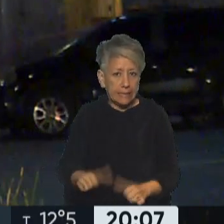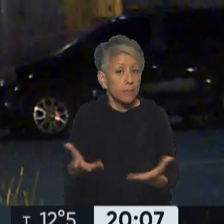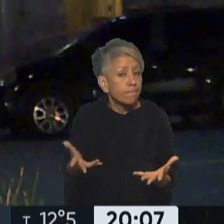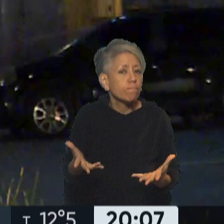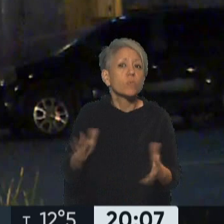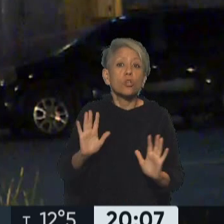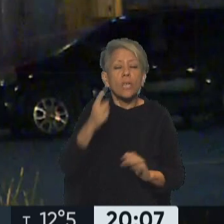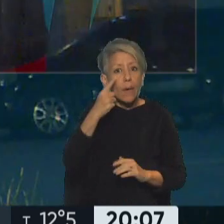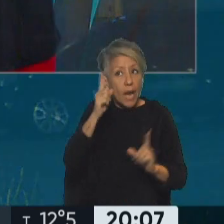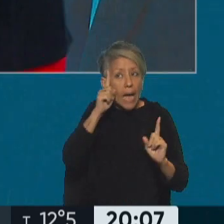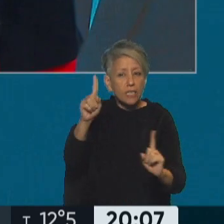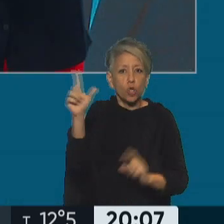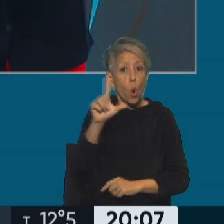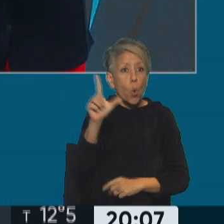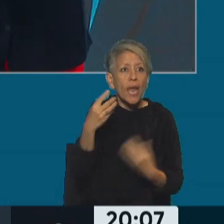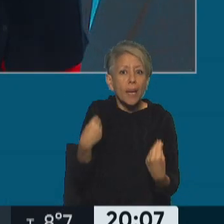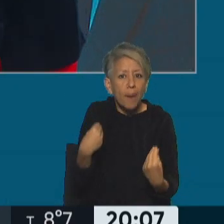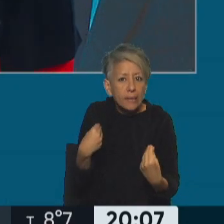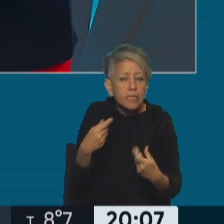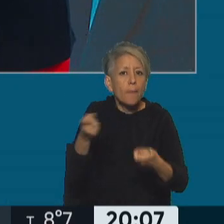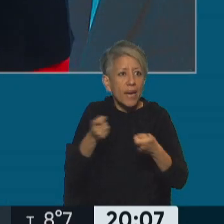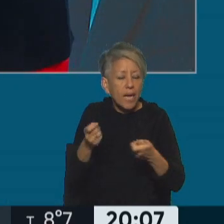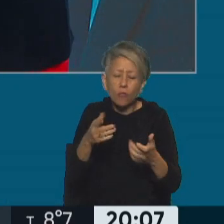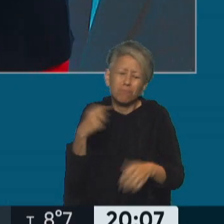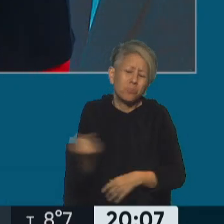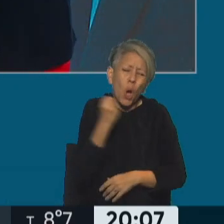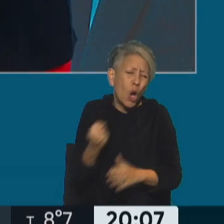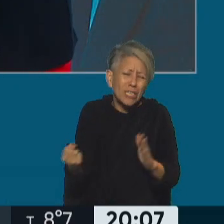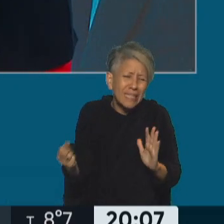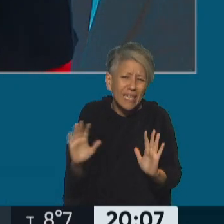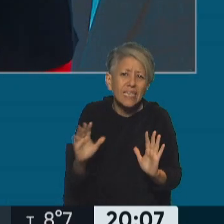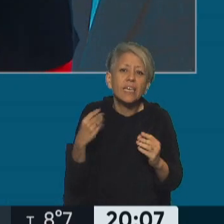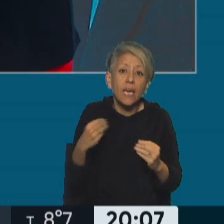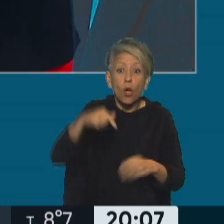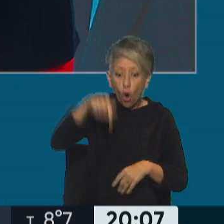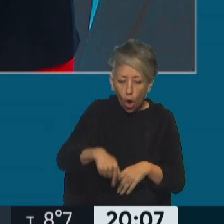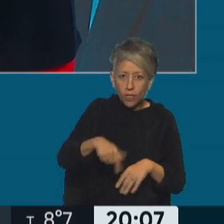el lunes a las 10 de la mañana, y para eso importantísimo, clave, Silvita, lo que suceda entre hoy y mañana.